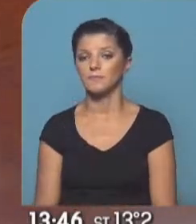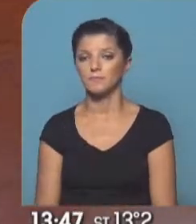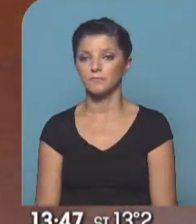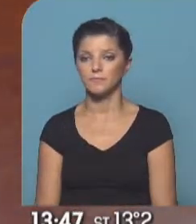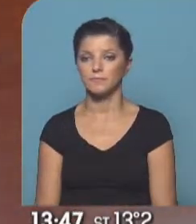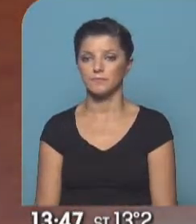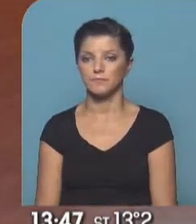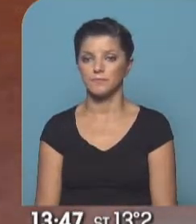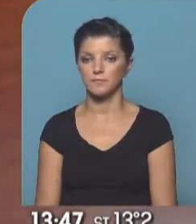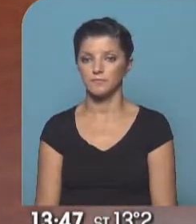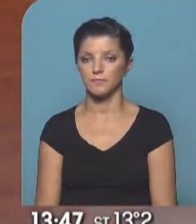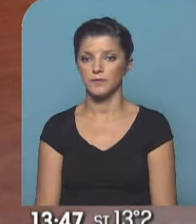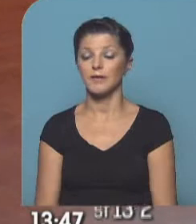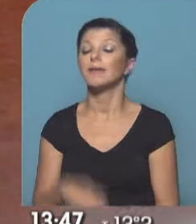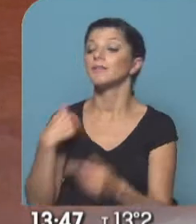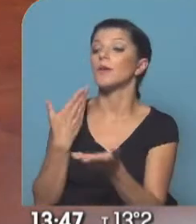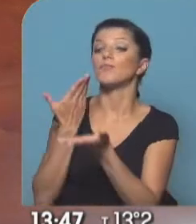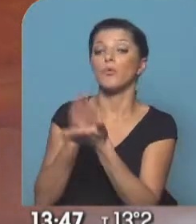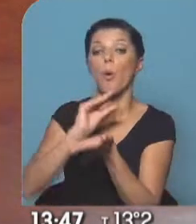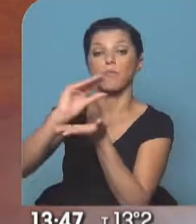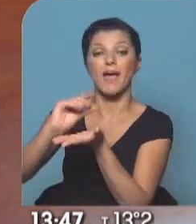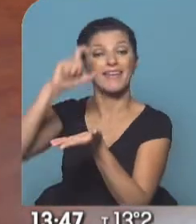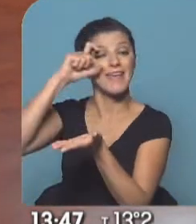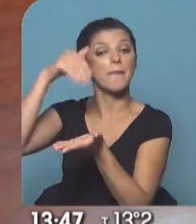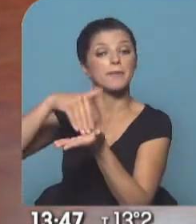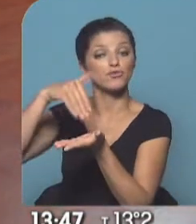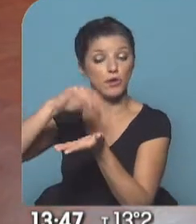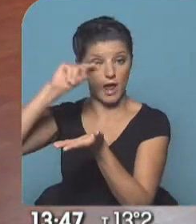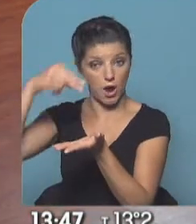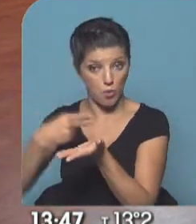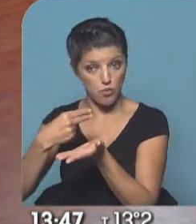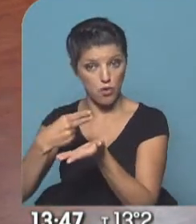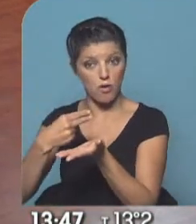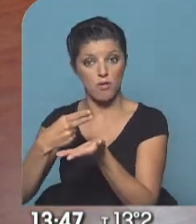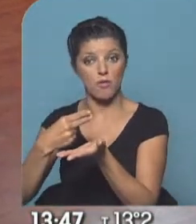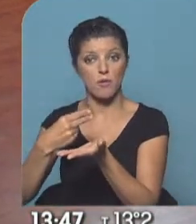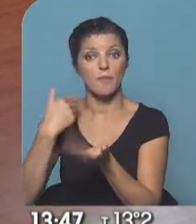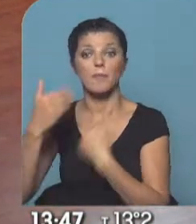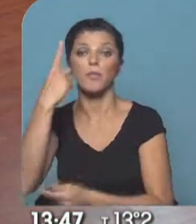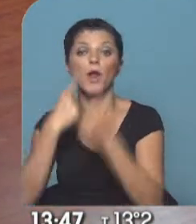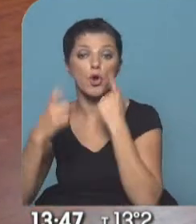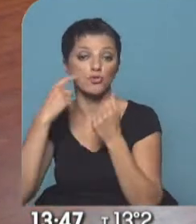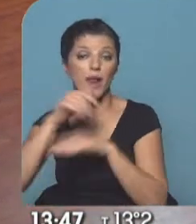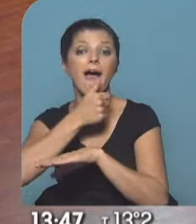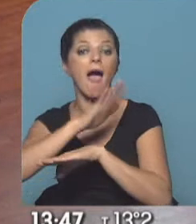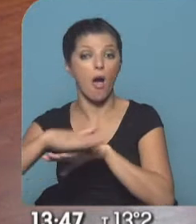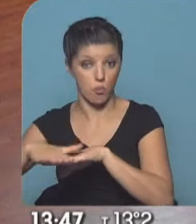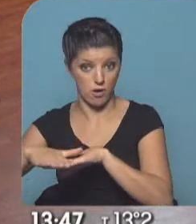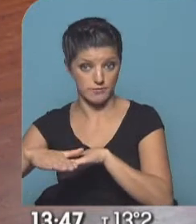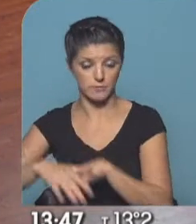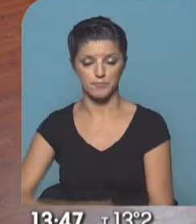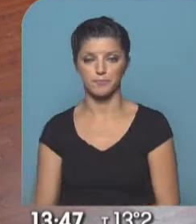por dentro a Libia, le ofreció 10 millones de euros para control de costas. Digamos, a su vez